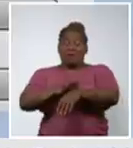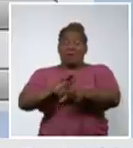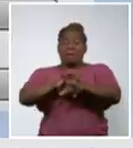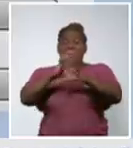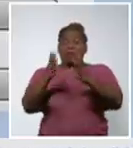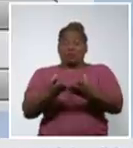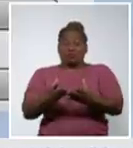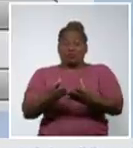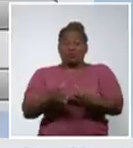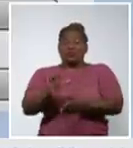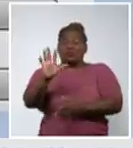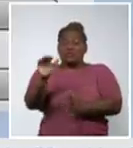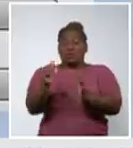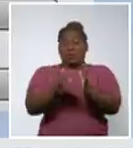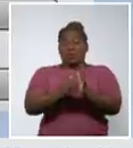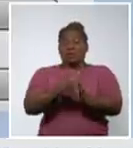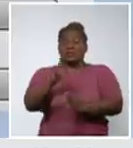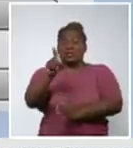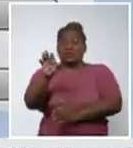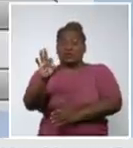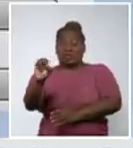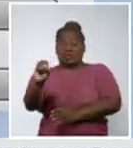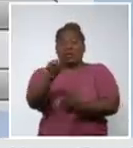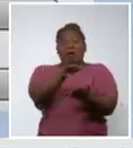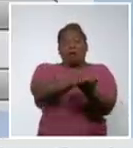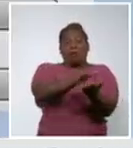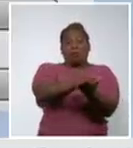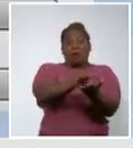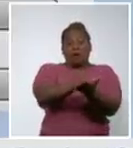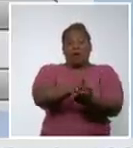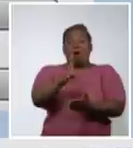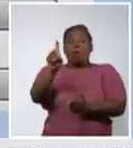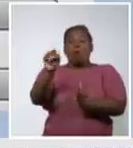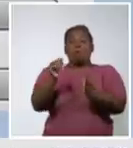5.180, lo cual da un acumulado de